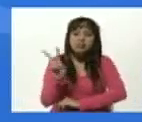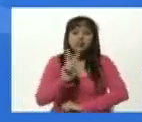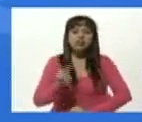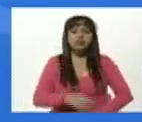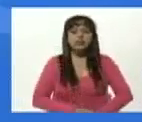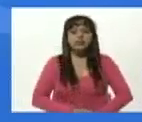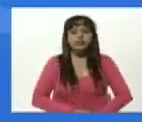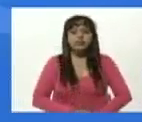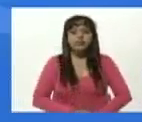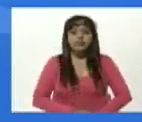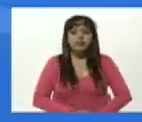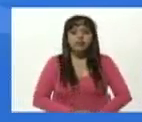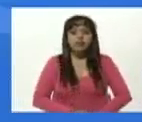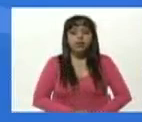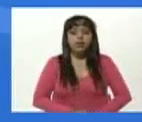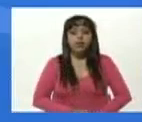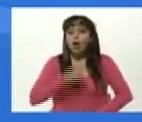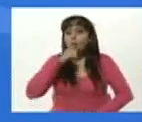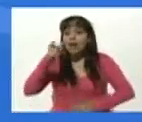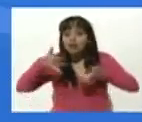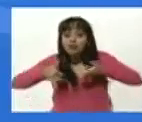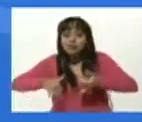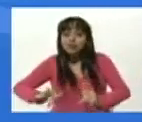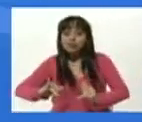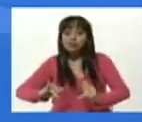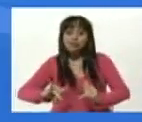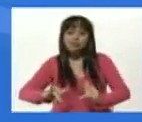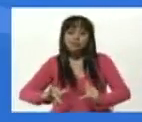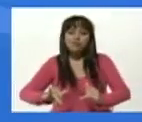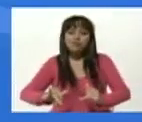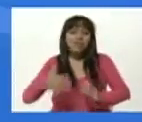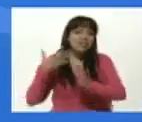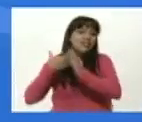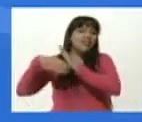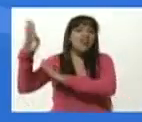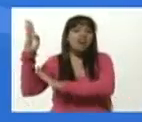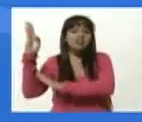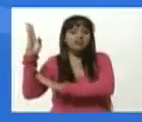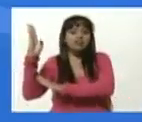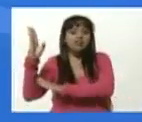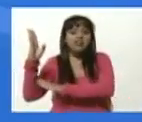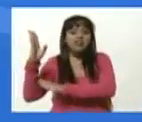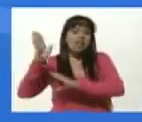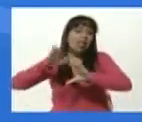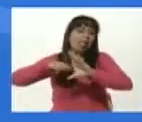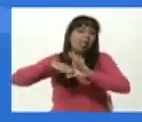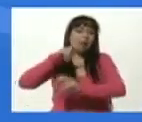Aquellos malos hijos de la patria que se van a malhablar, a